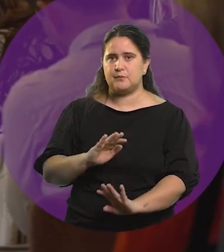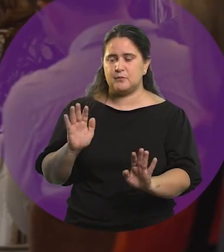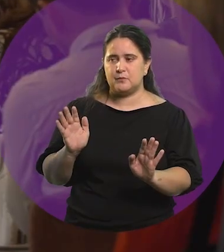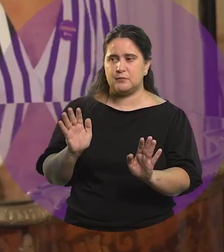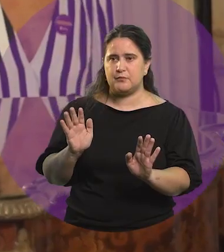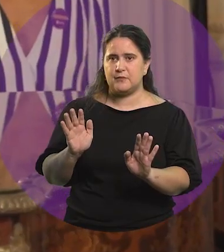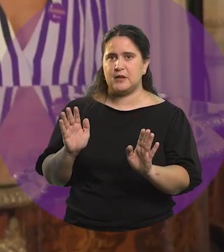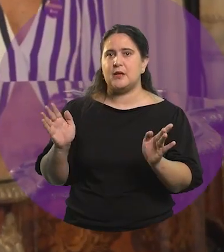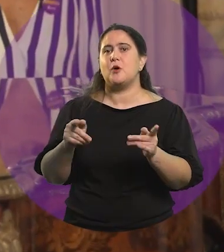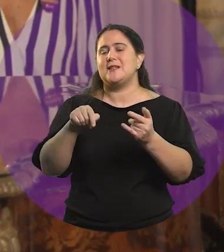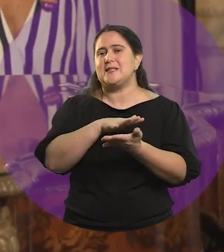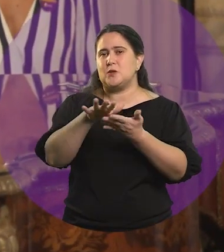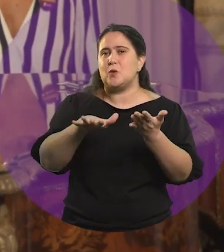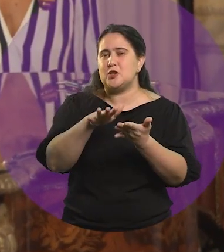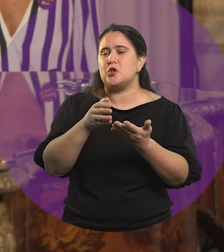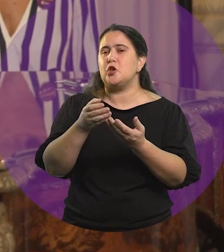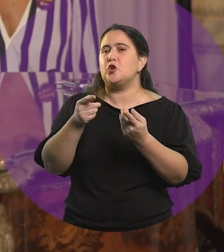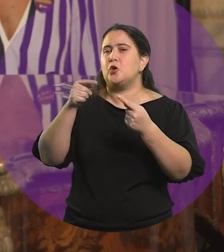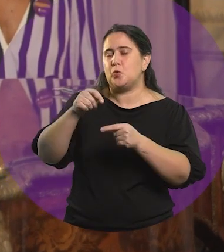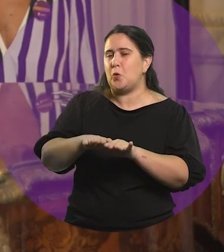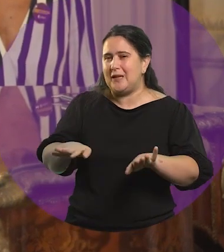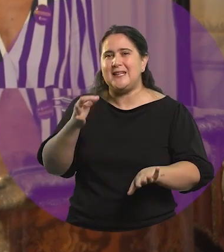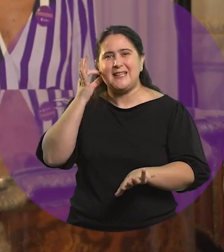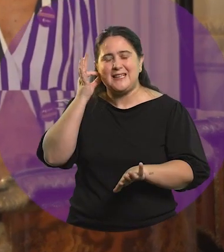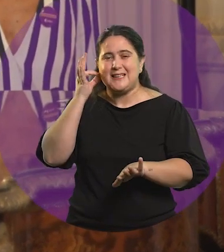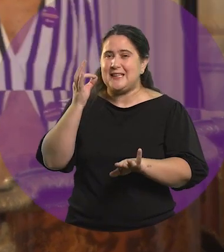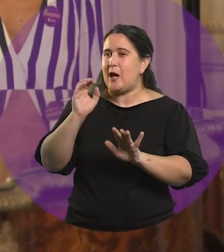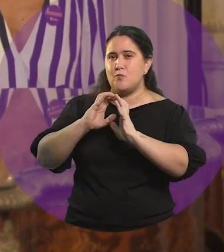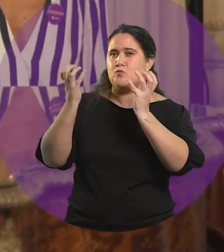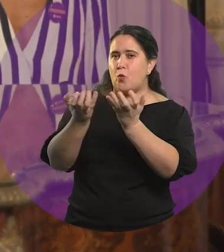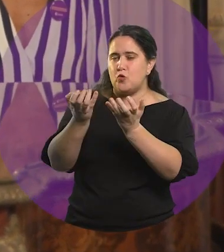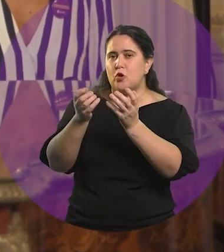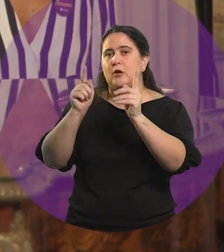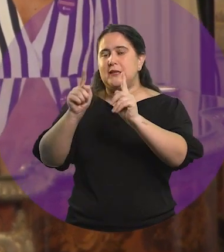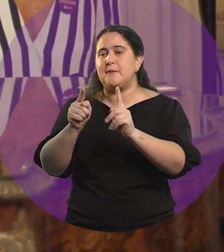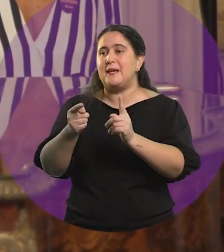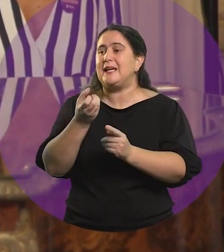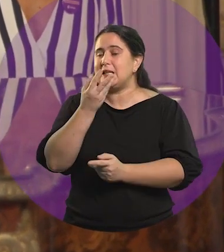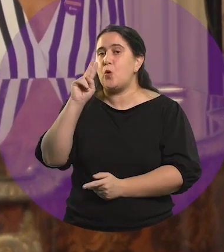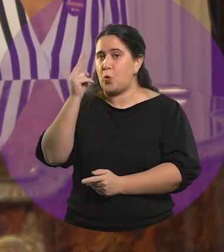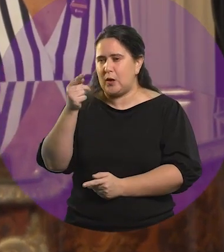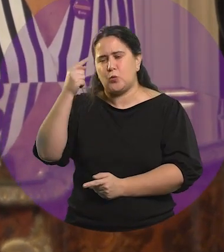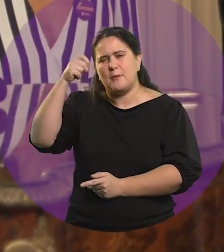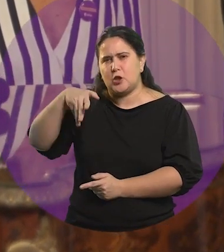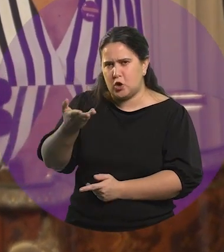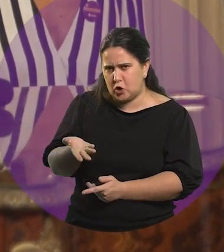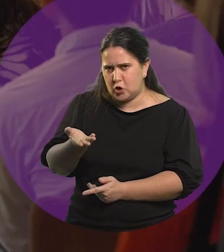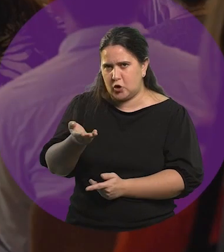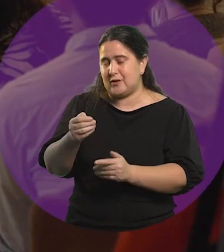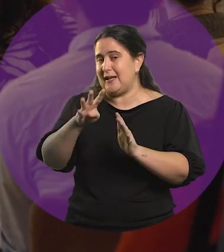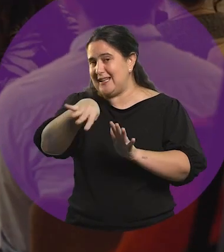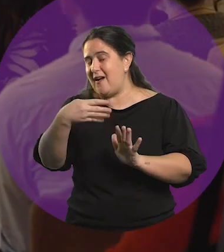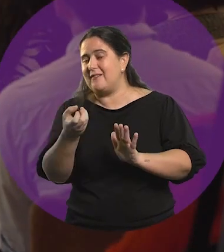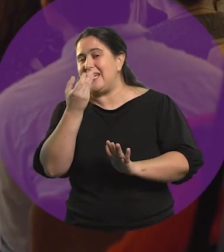¿Cuál dirías que es la situación de las niñas en STEM en el mundo? Y en ese contexto, ¿cómo está Uruguay? ¿Estamos en la mitad